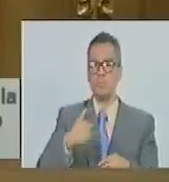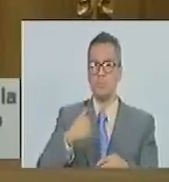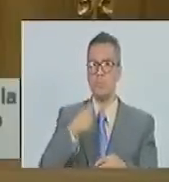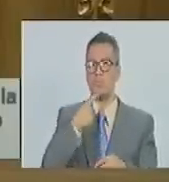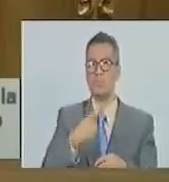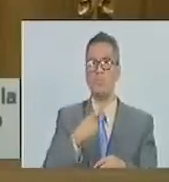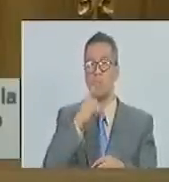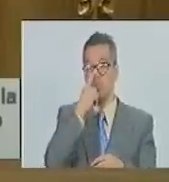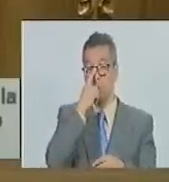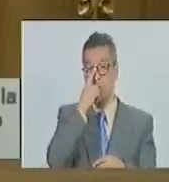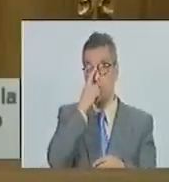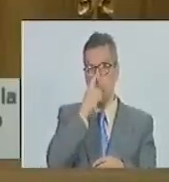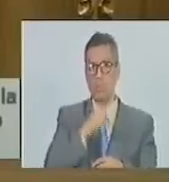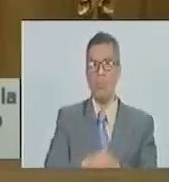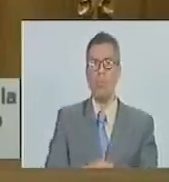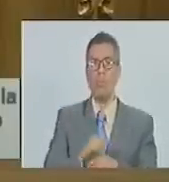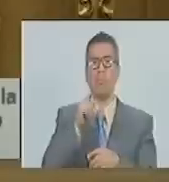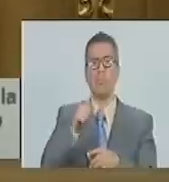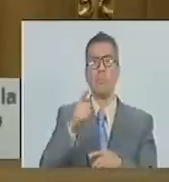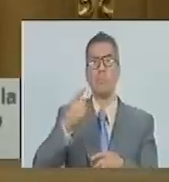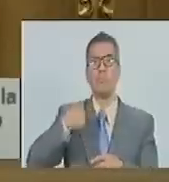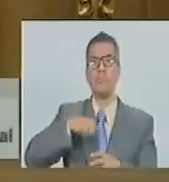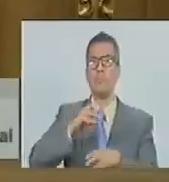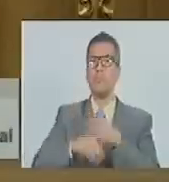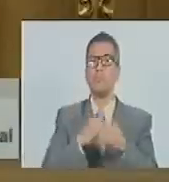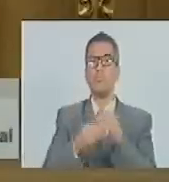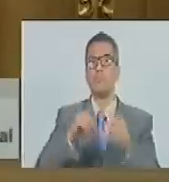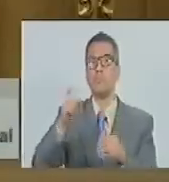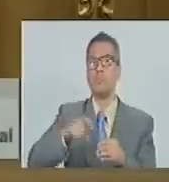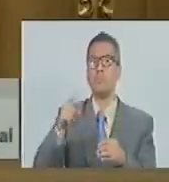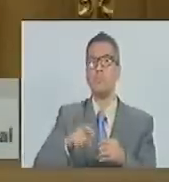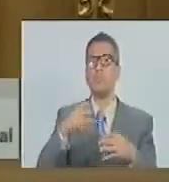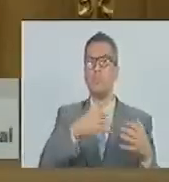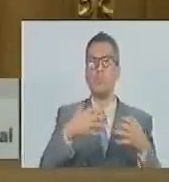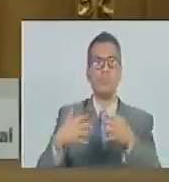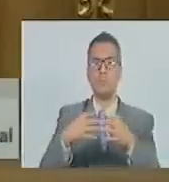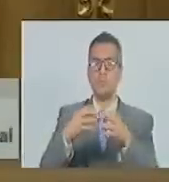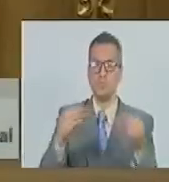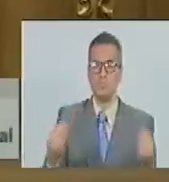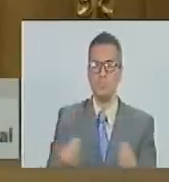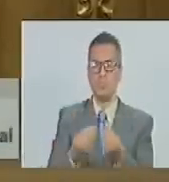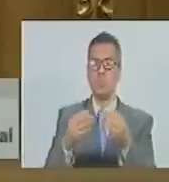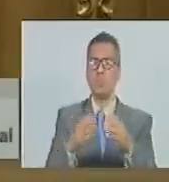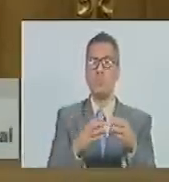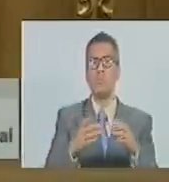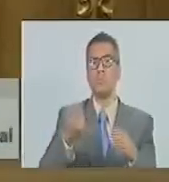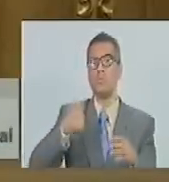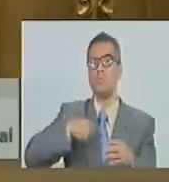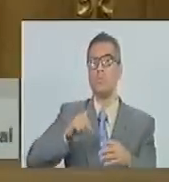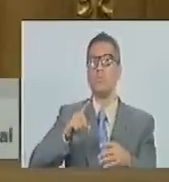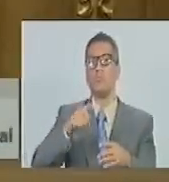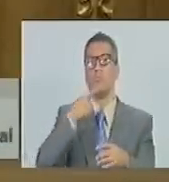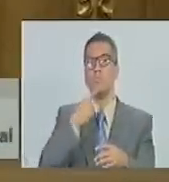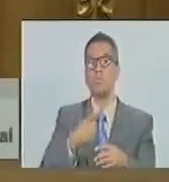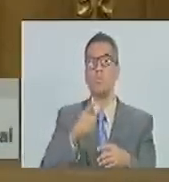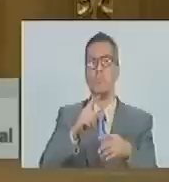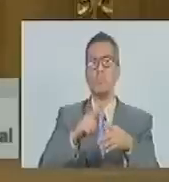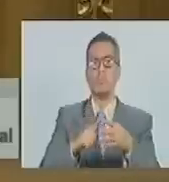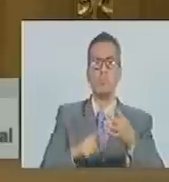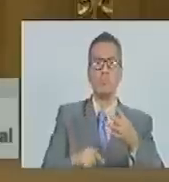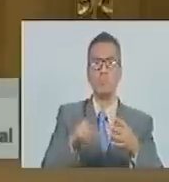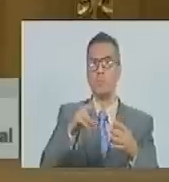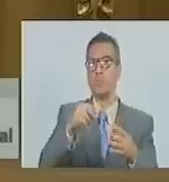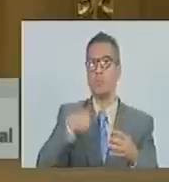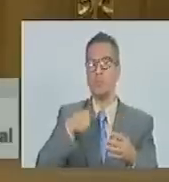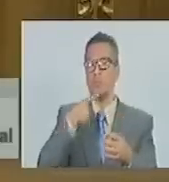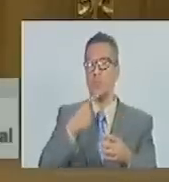siguiente: esto tiene que ser necesariamente una lucha colectiva, porque tenemos que definir algo que tal vez no